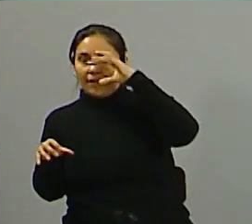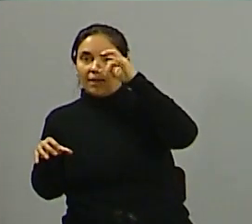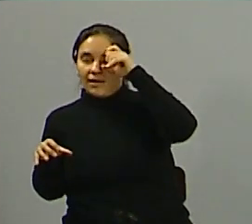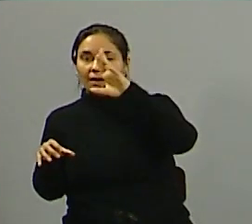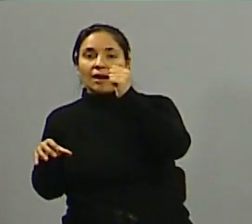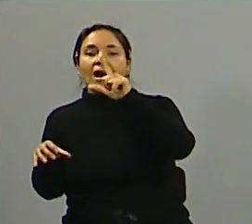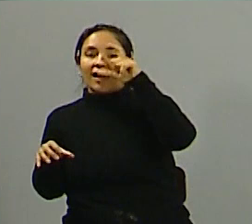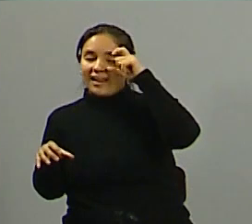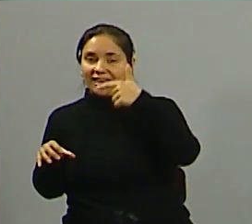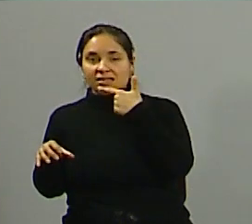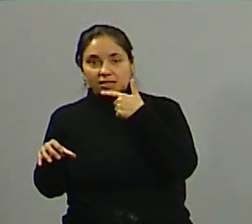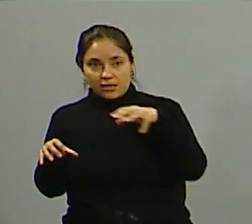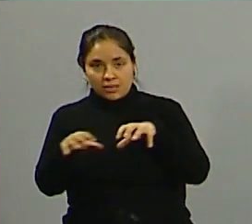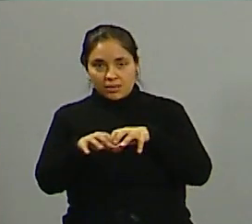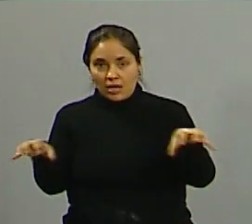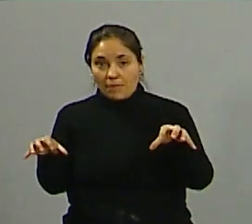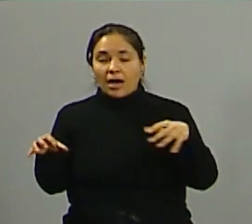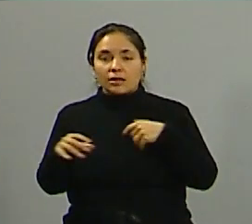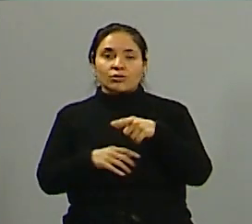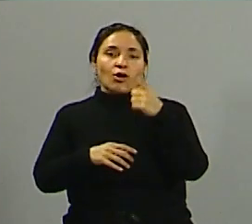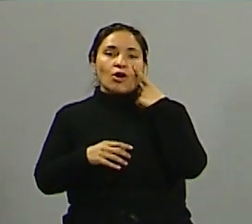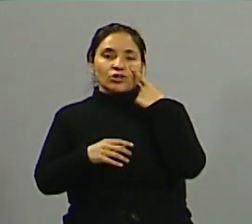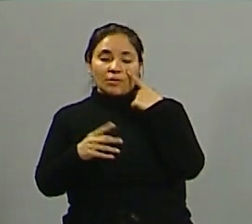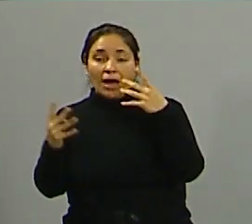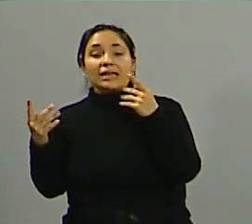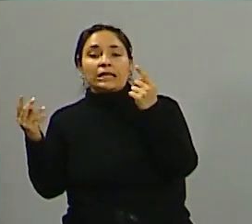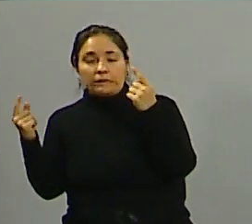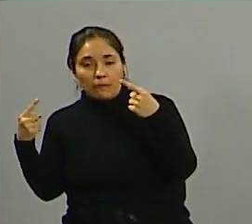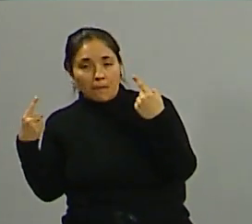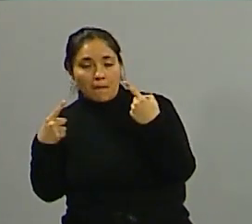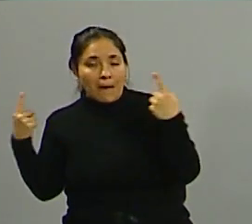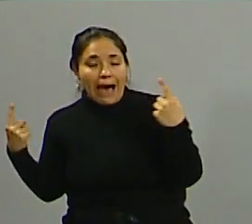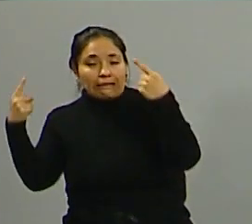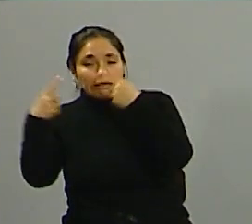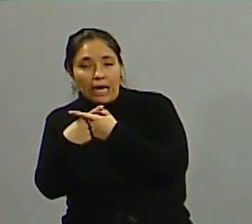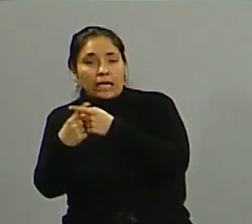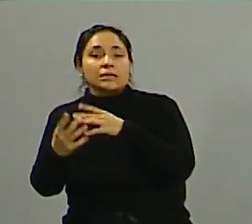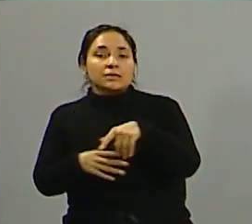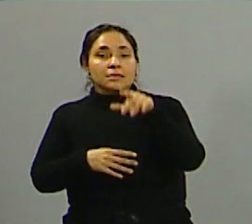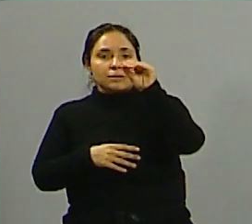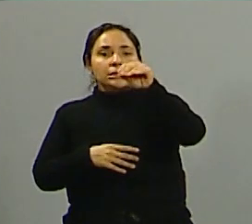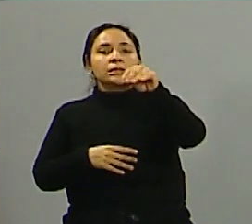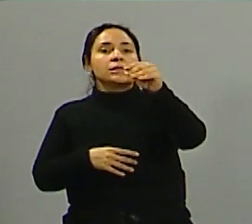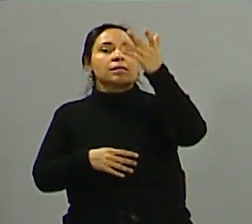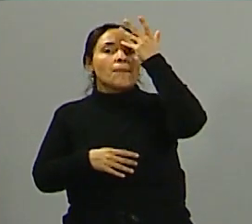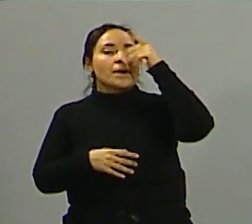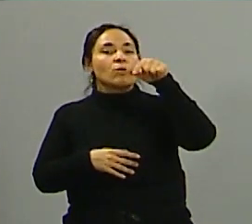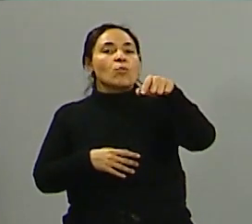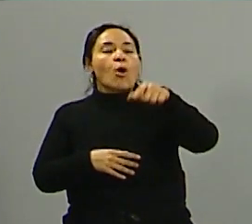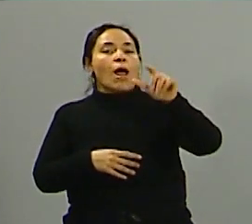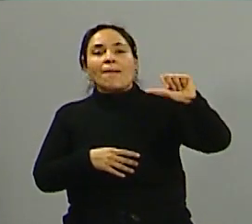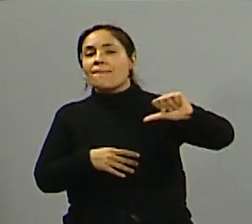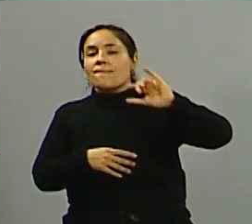que nosotros conocemos como la batalla de Cepeda, que se va a dar, y es donde le piden, che, San Martín, vos tenés el mejor ejército